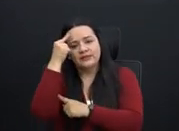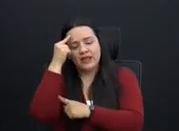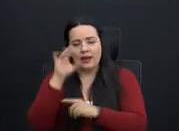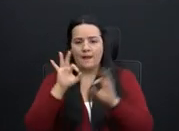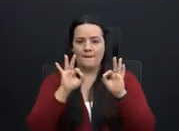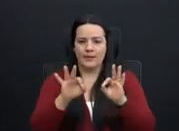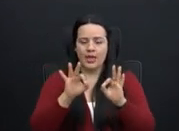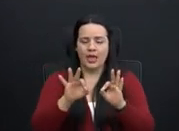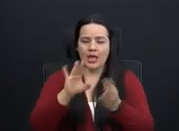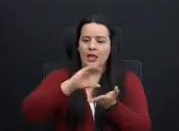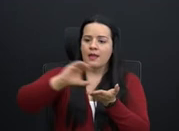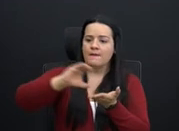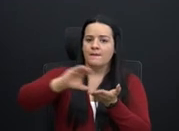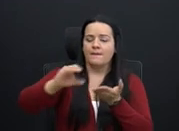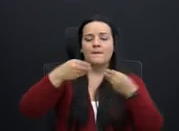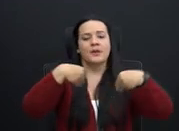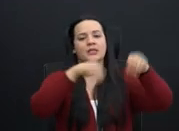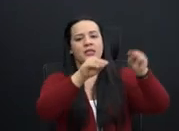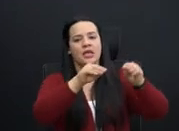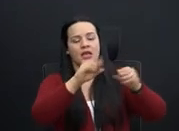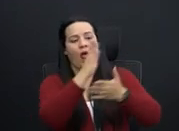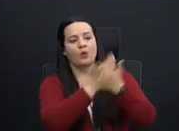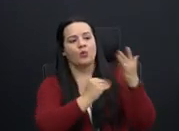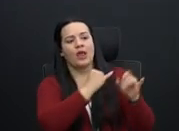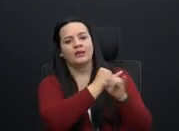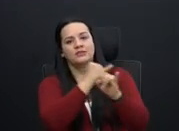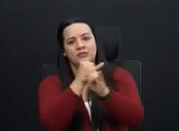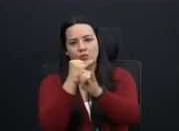inversiones, vender activos y después de